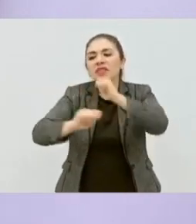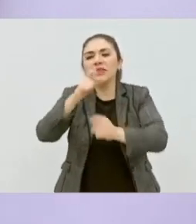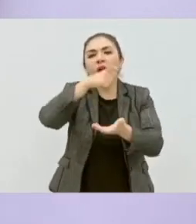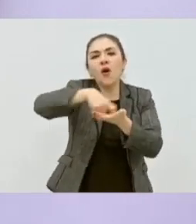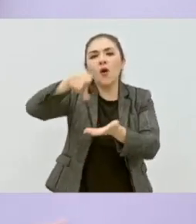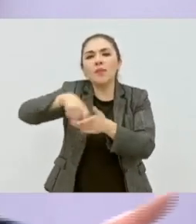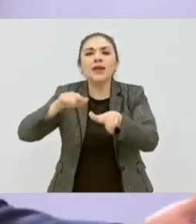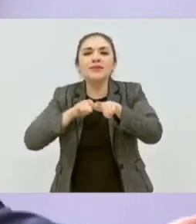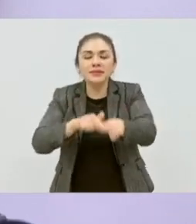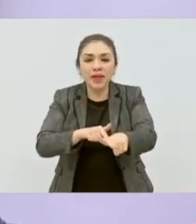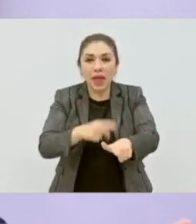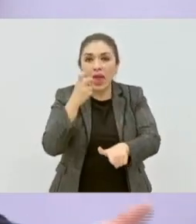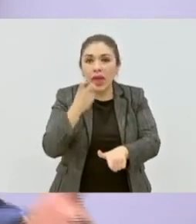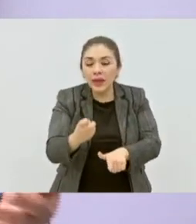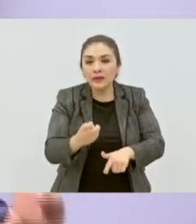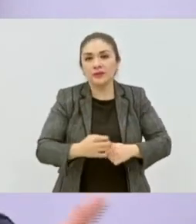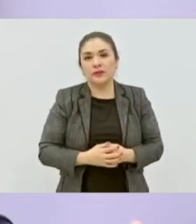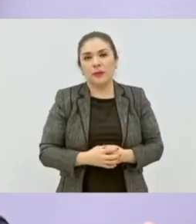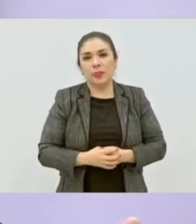y